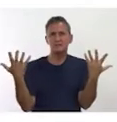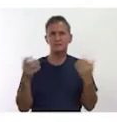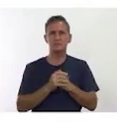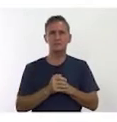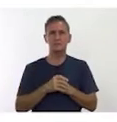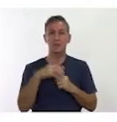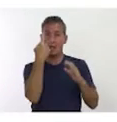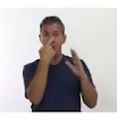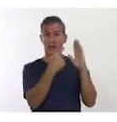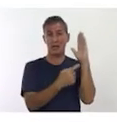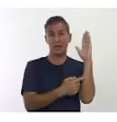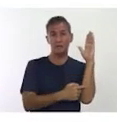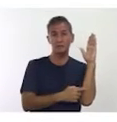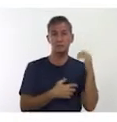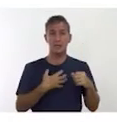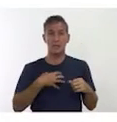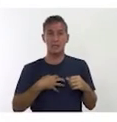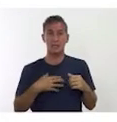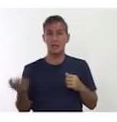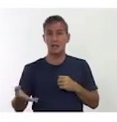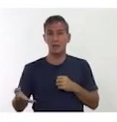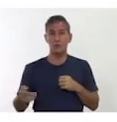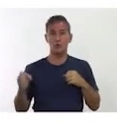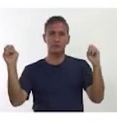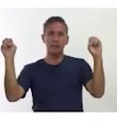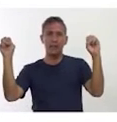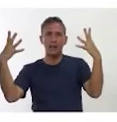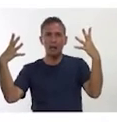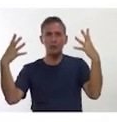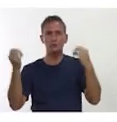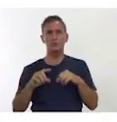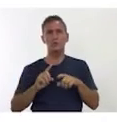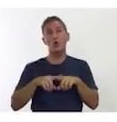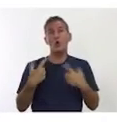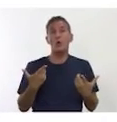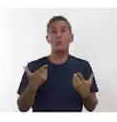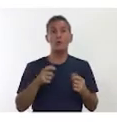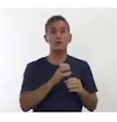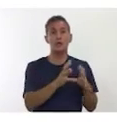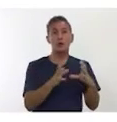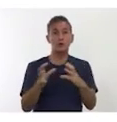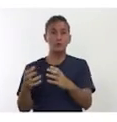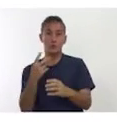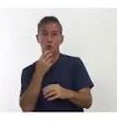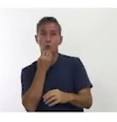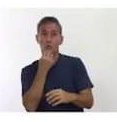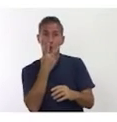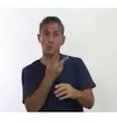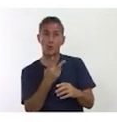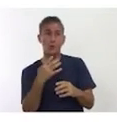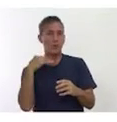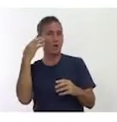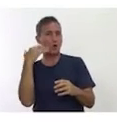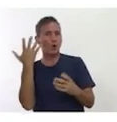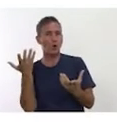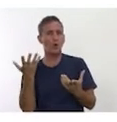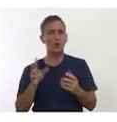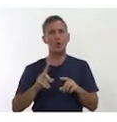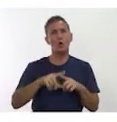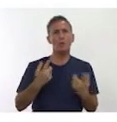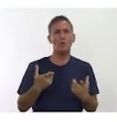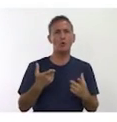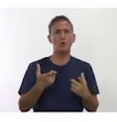¿Qué características tiene la velocidad de la luz? ¿Por qué los objetos los podemos ver coloreados?